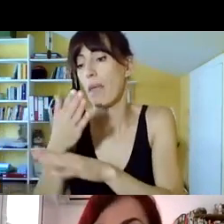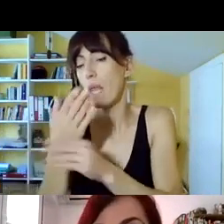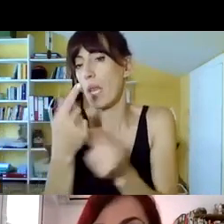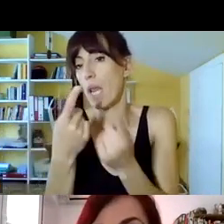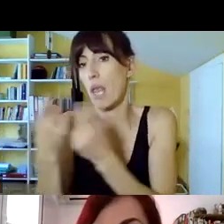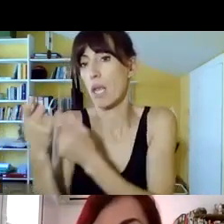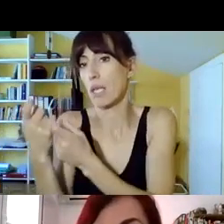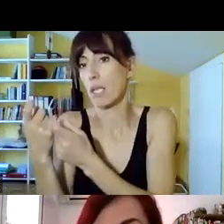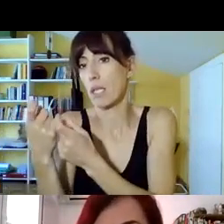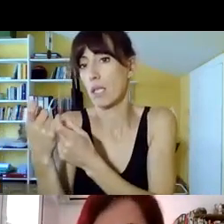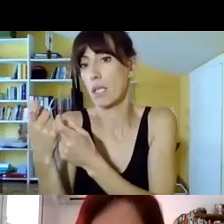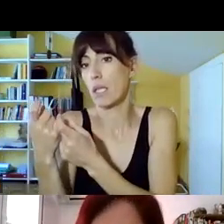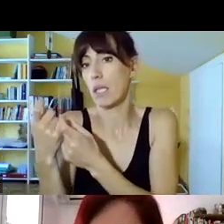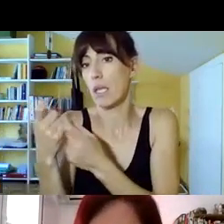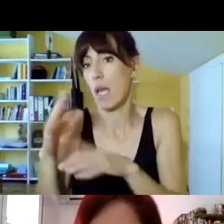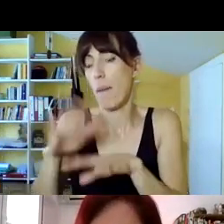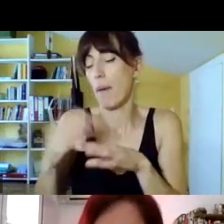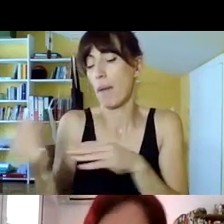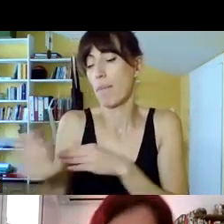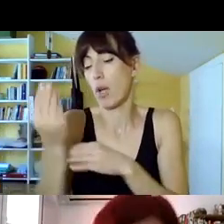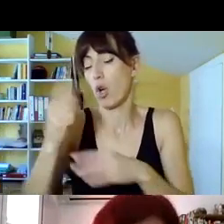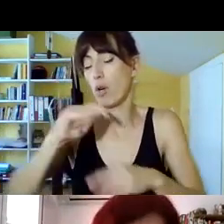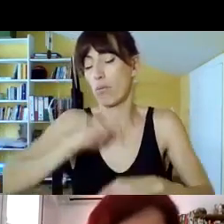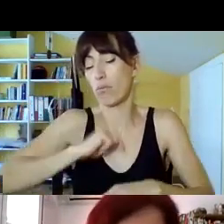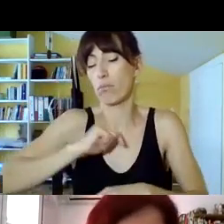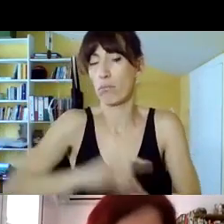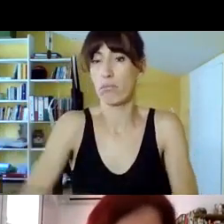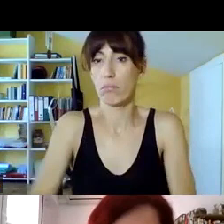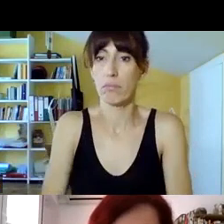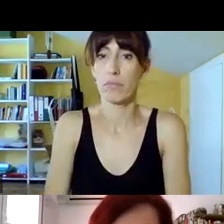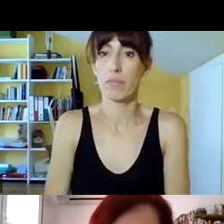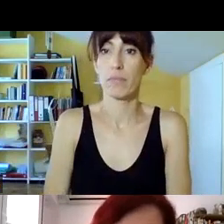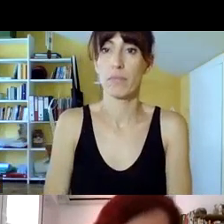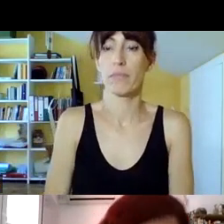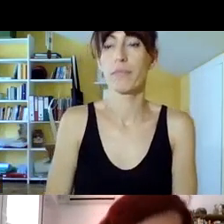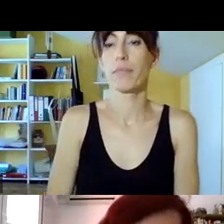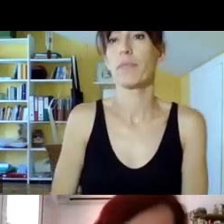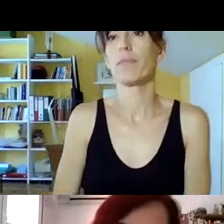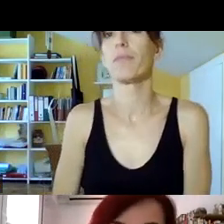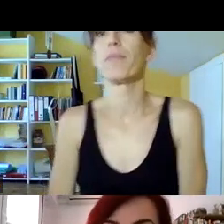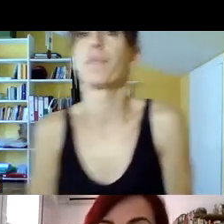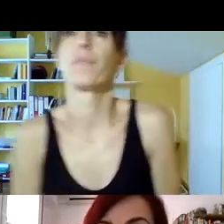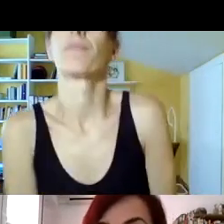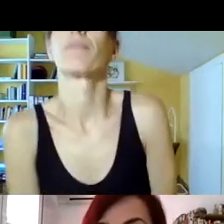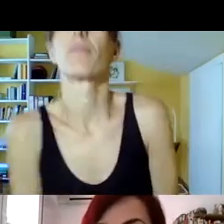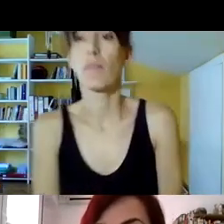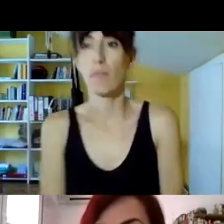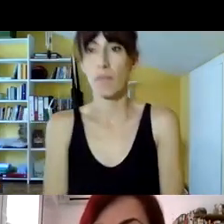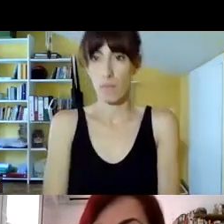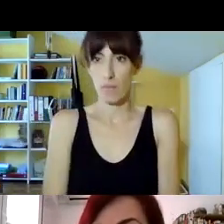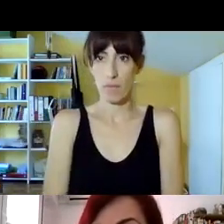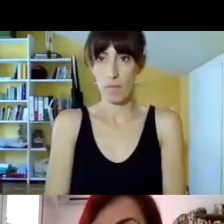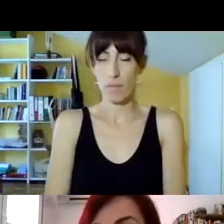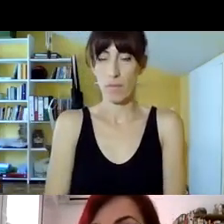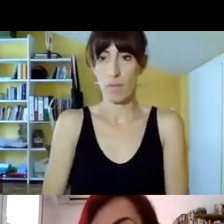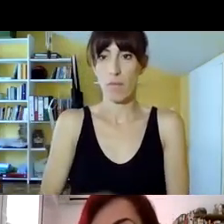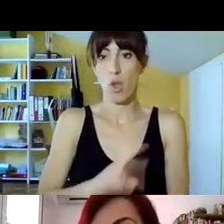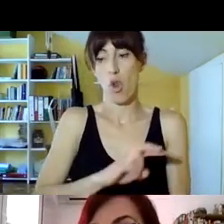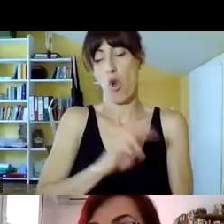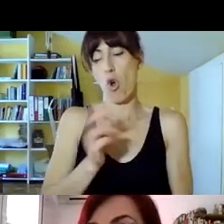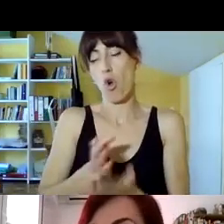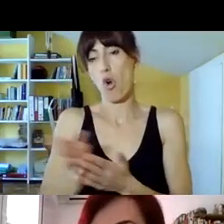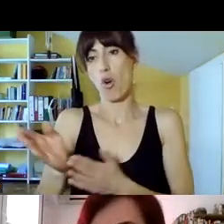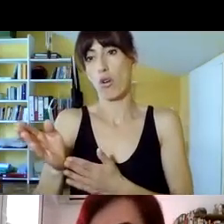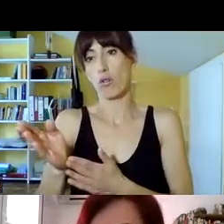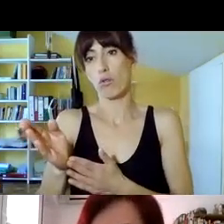necesitan para estar mejor. Y por otro lado, un enfoque que es el que os voy a proponer, que tiene más que ver